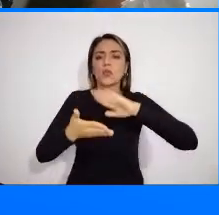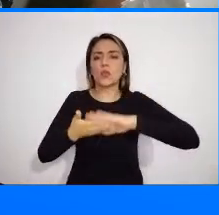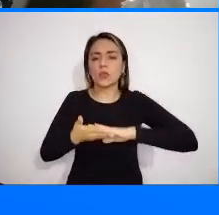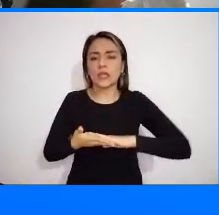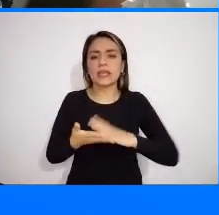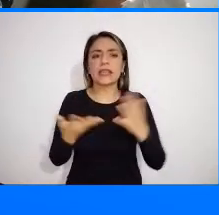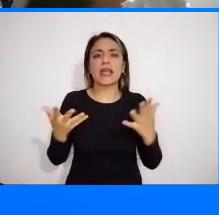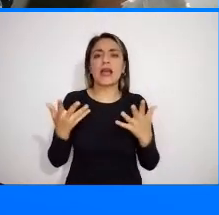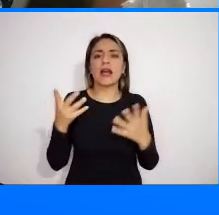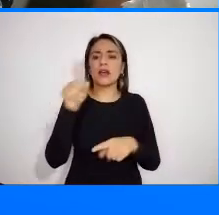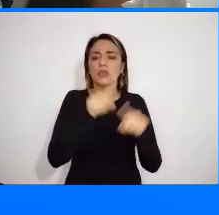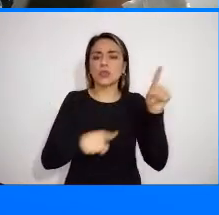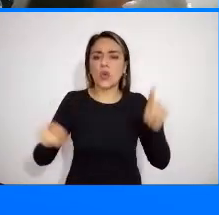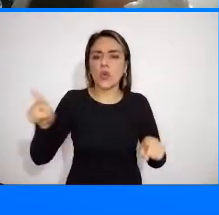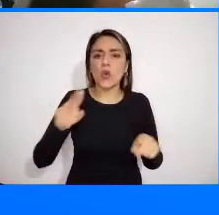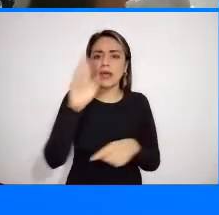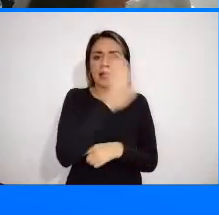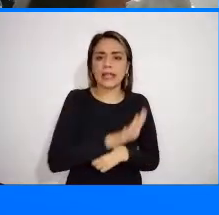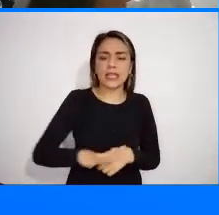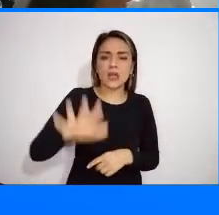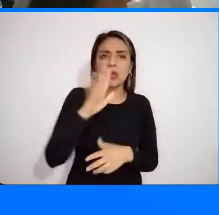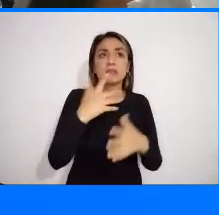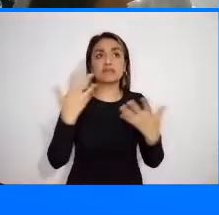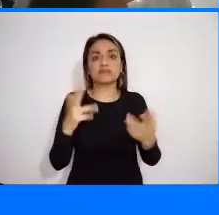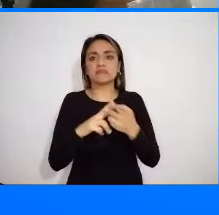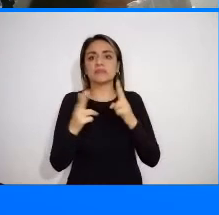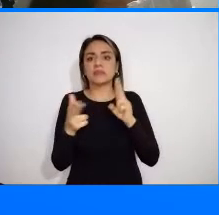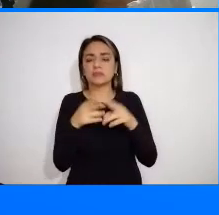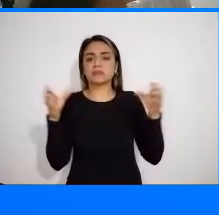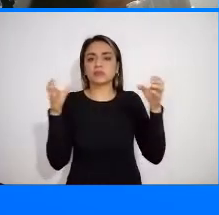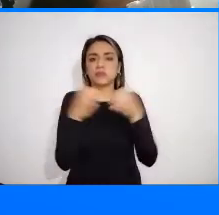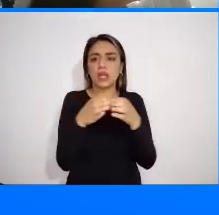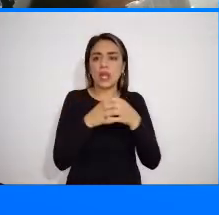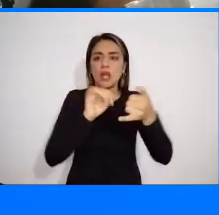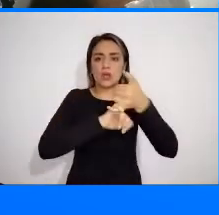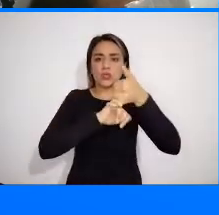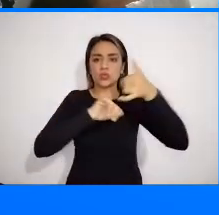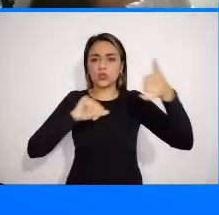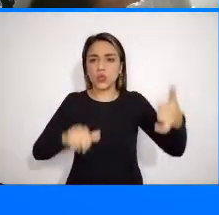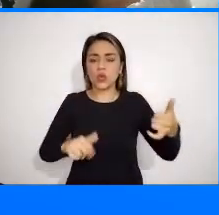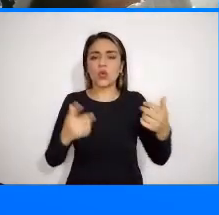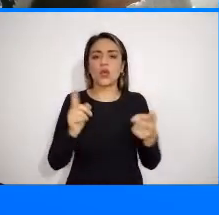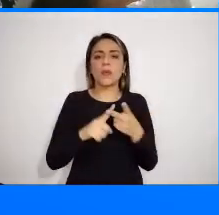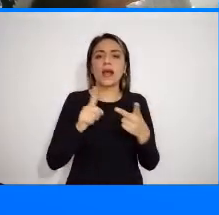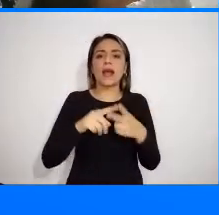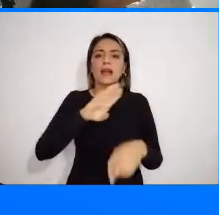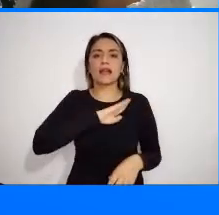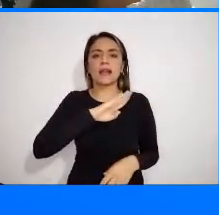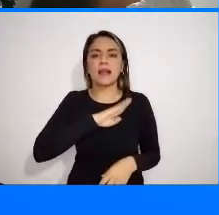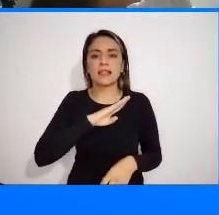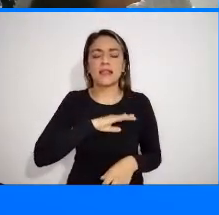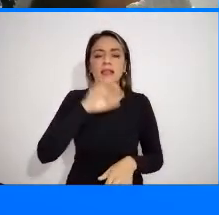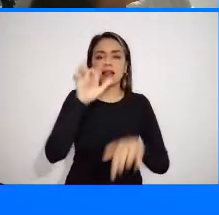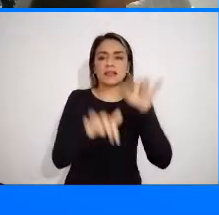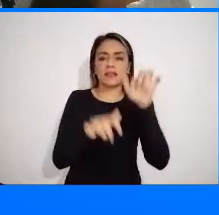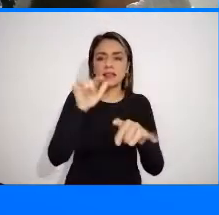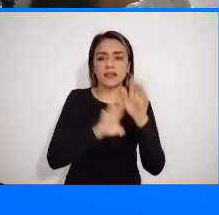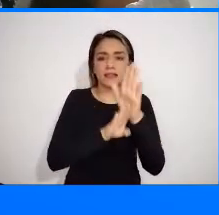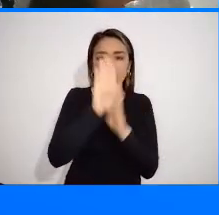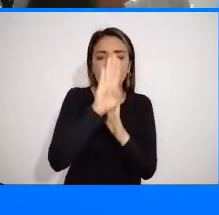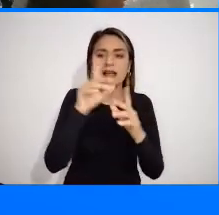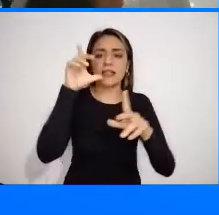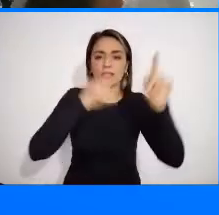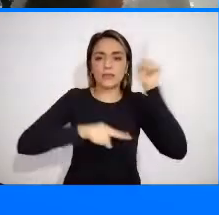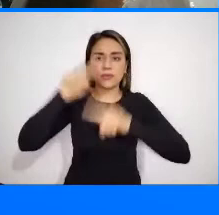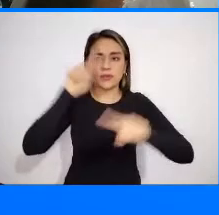las autoridades regionales, llámese corporaciones autónomas regionales, llámese alcaldías, secretarías de desarrollo, de